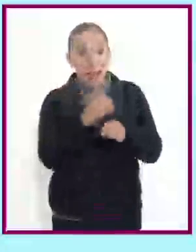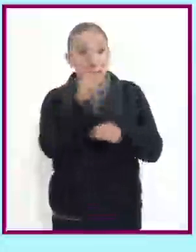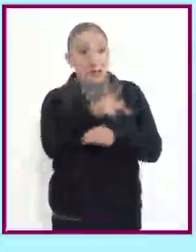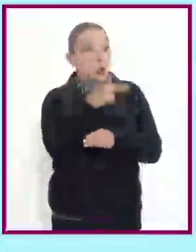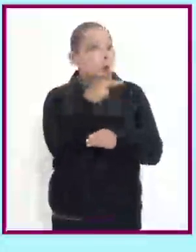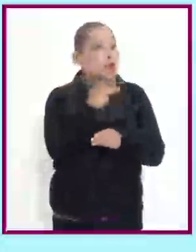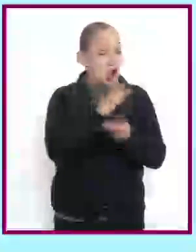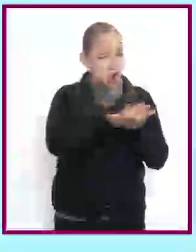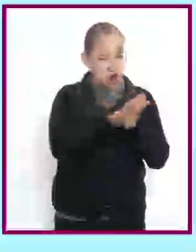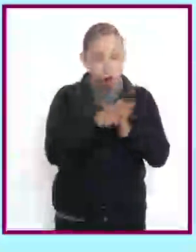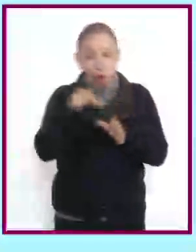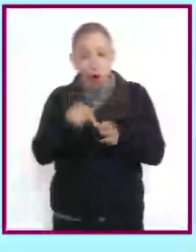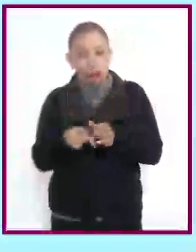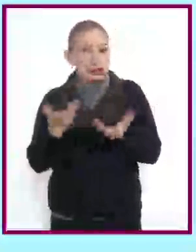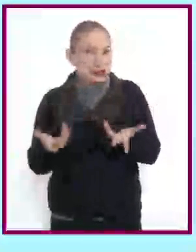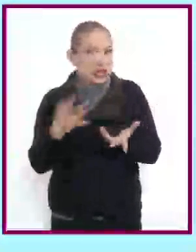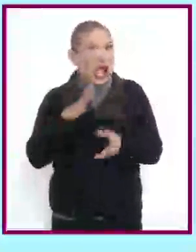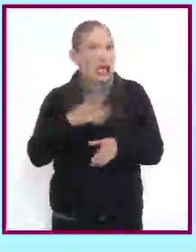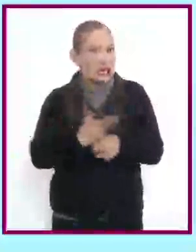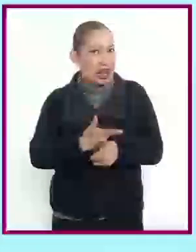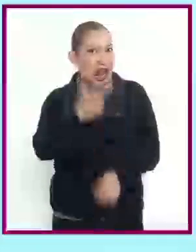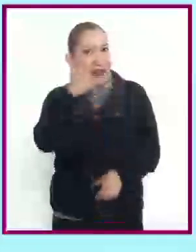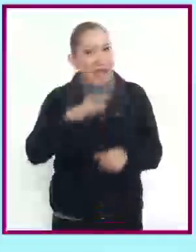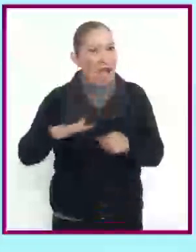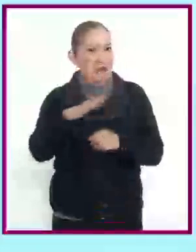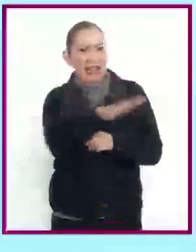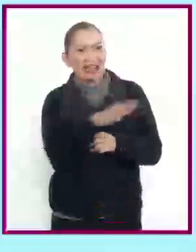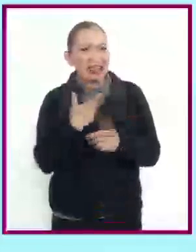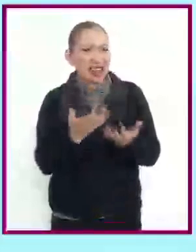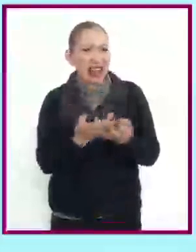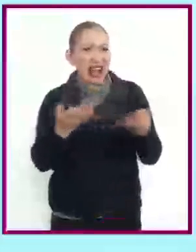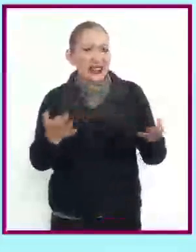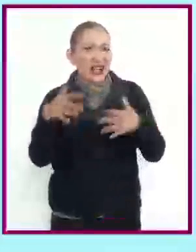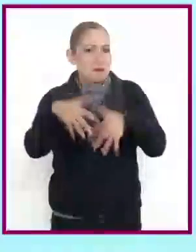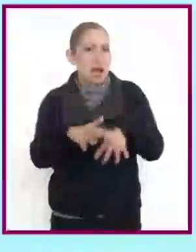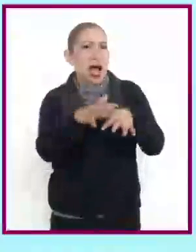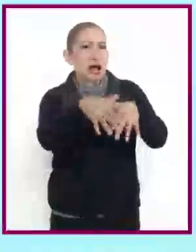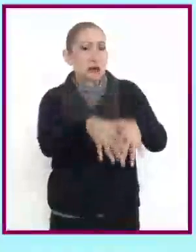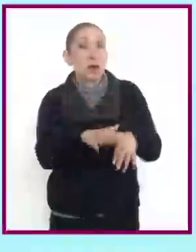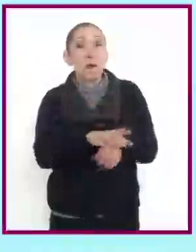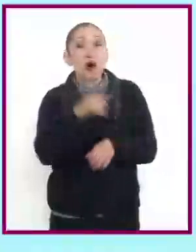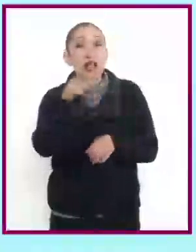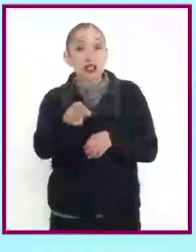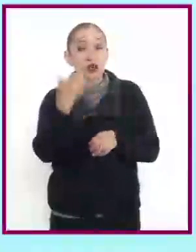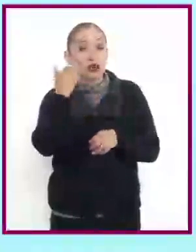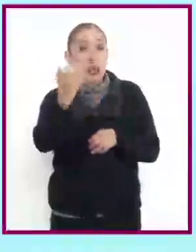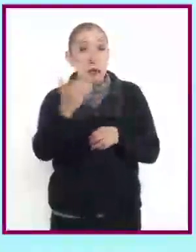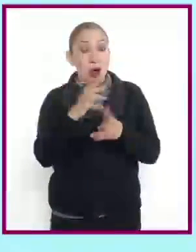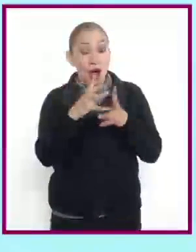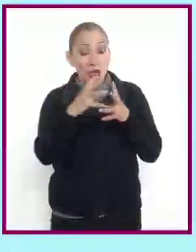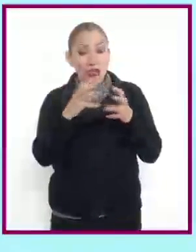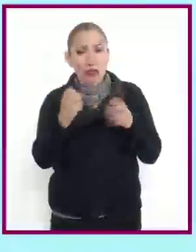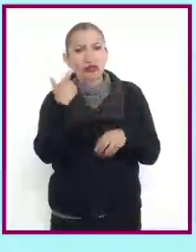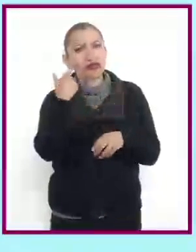información, Trali. De nada, Edmundo. Me despido de ustedes. Bueno, pues espero les haya gustado. Nos vemos en el siguiente